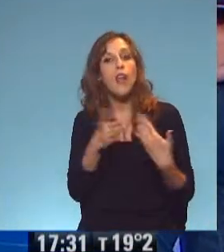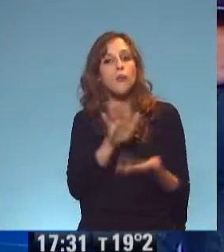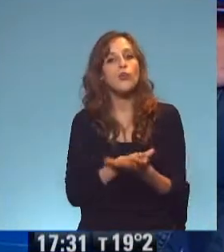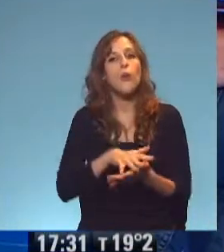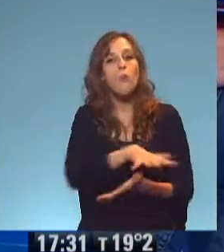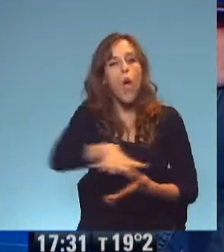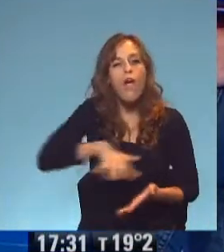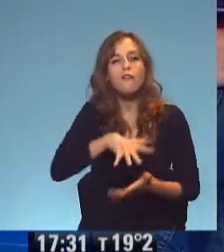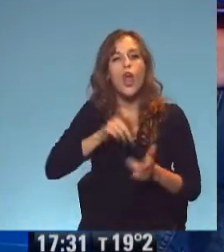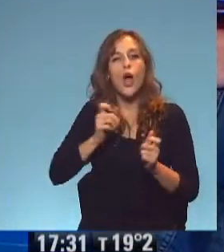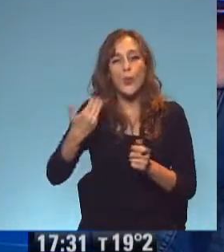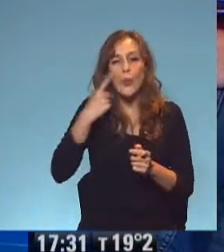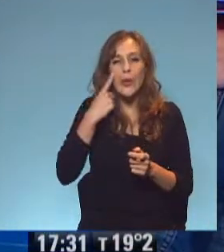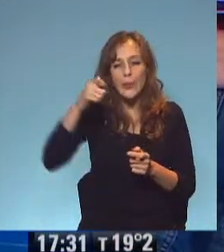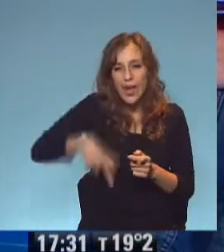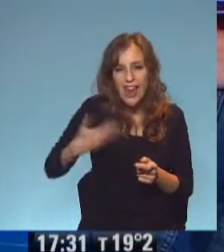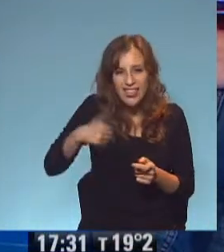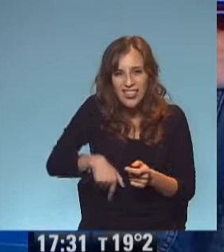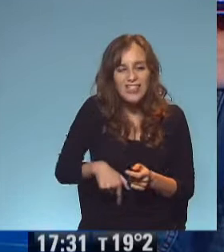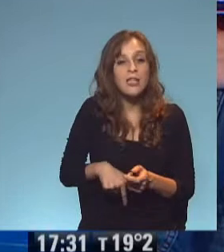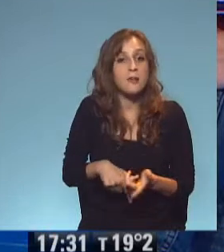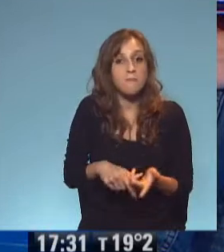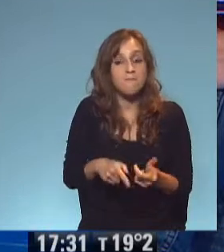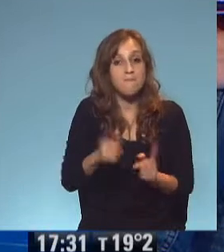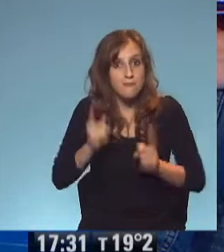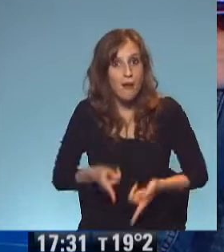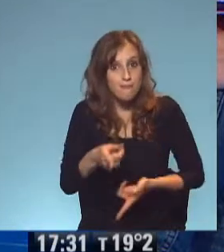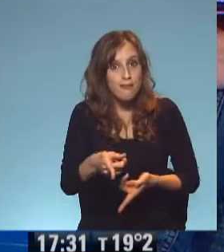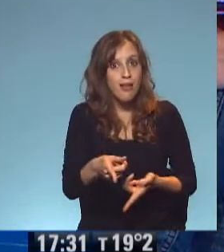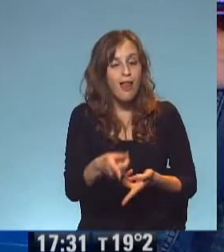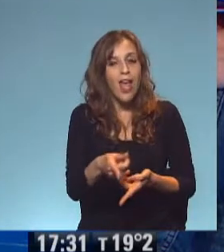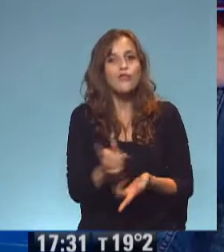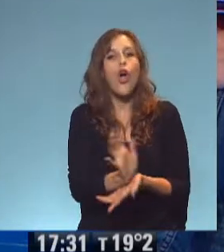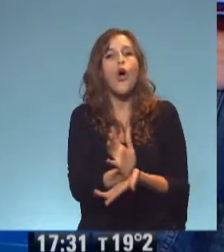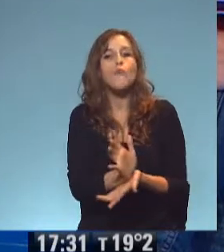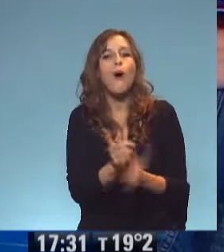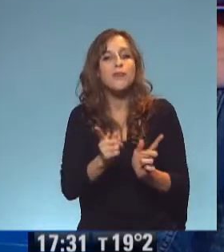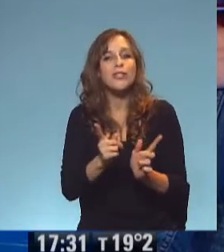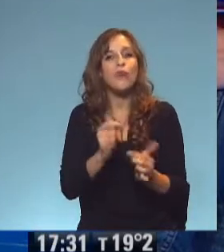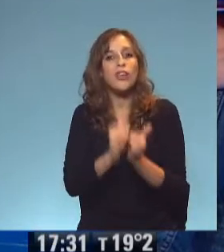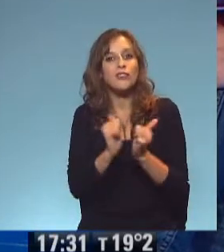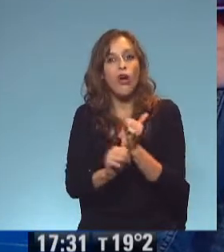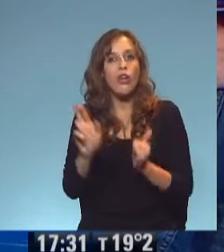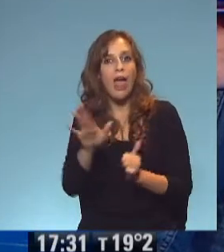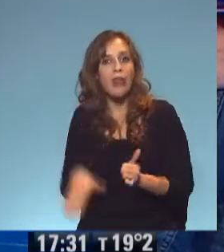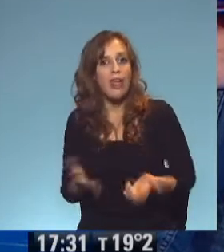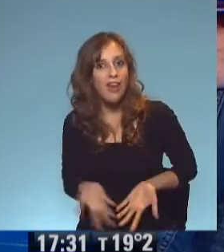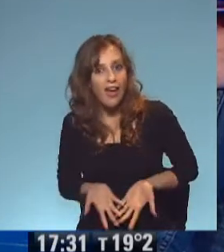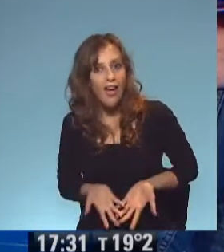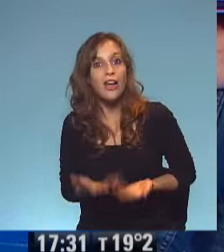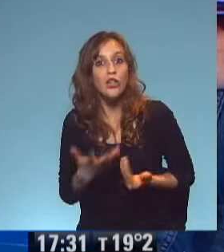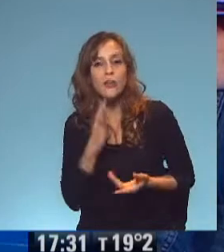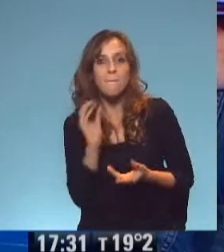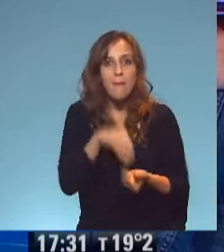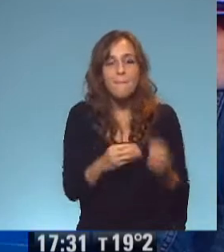se relaciona con prácticas del lenguaje, porque es un cuento y porque además armaron una antología con la historia de esta nena. Así muy que bien. Seguimos